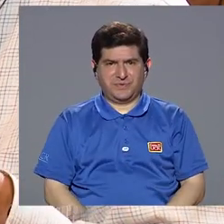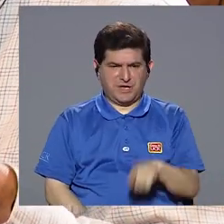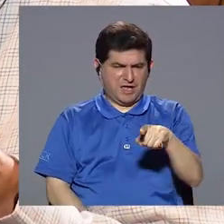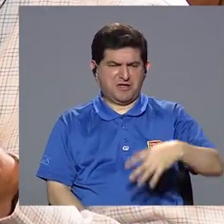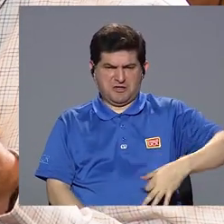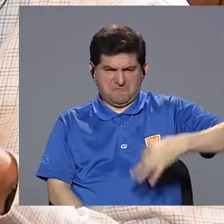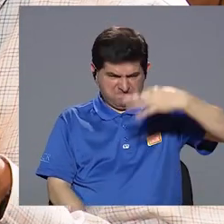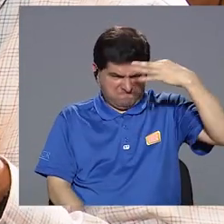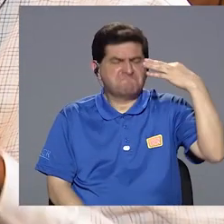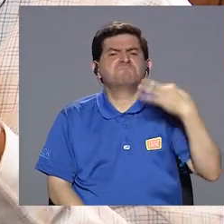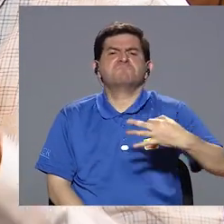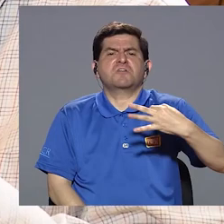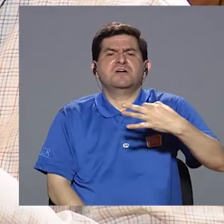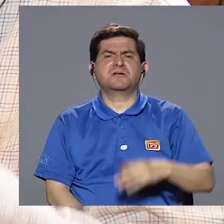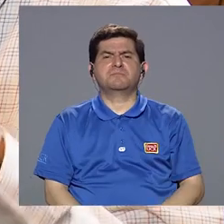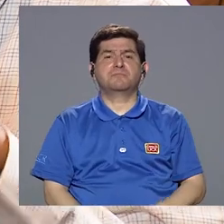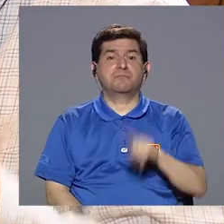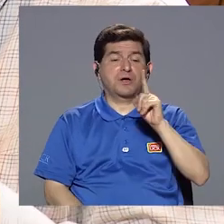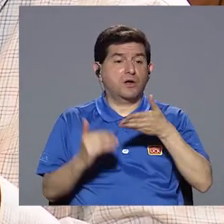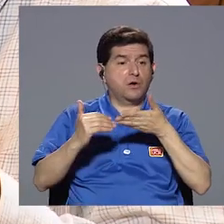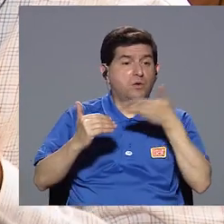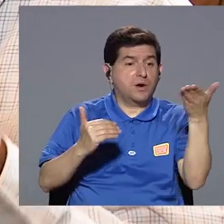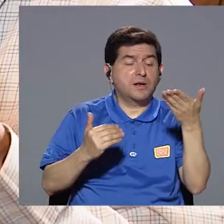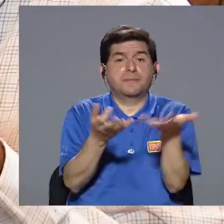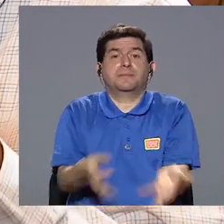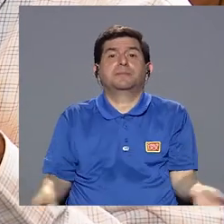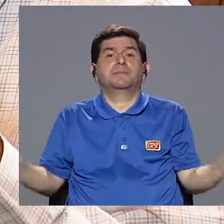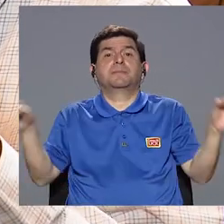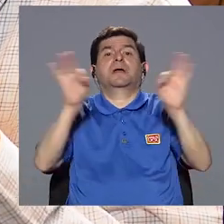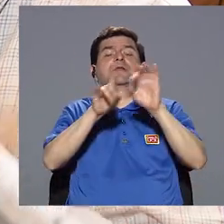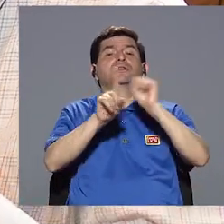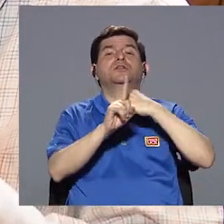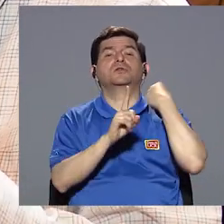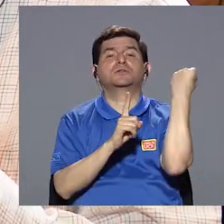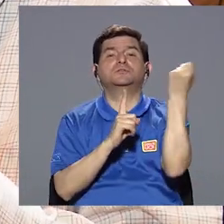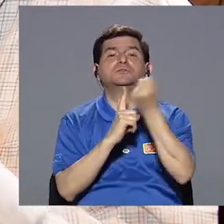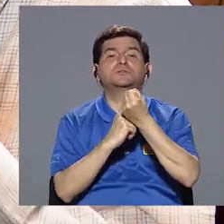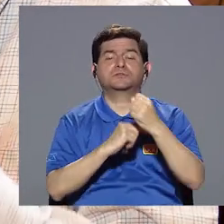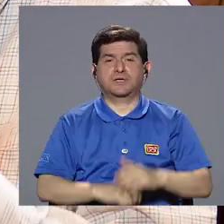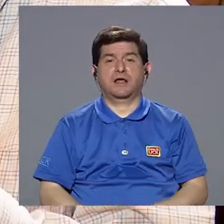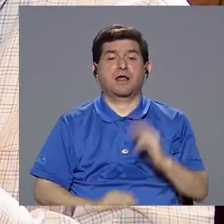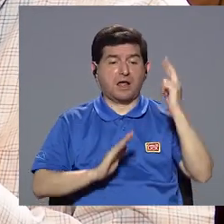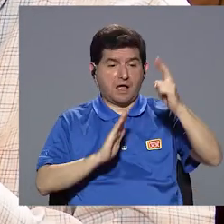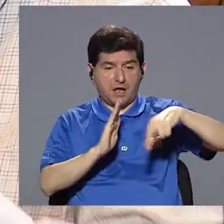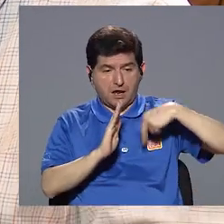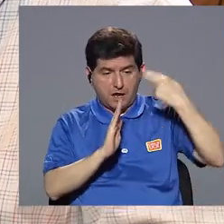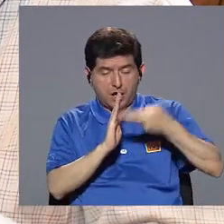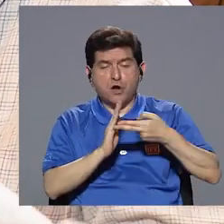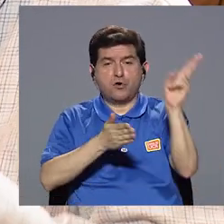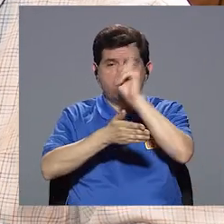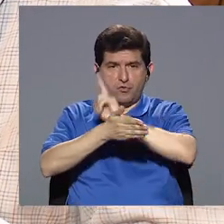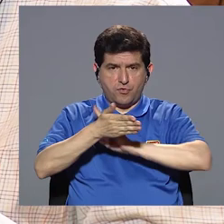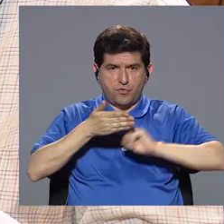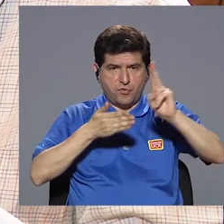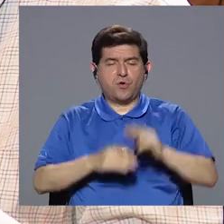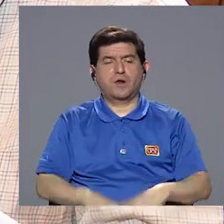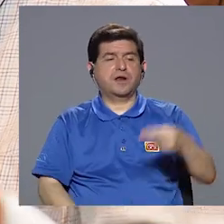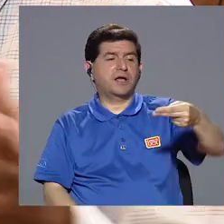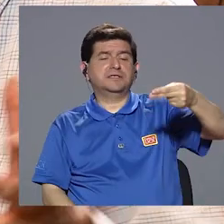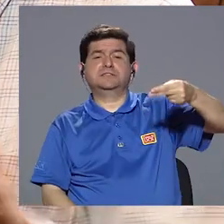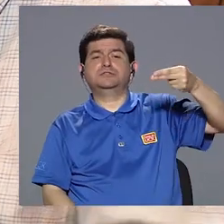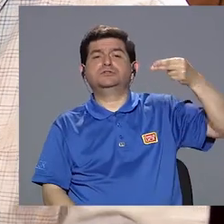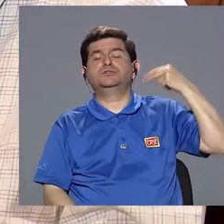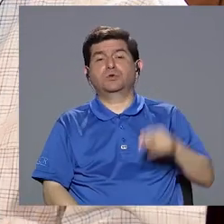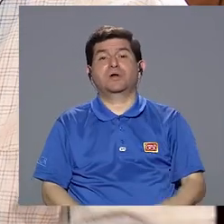sea afianzado se ha consolidado como un elemento clave en las sociedades verdad el papel que ha jugado las